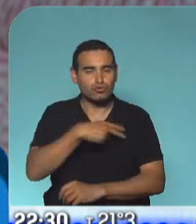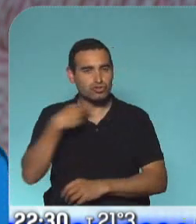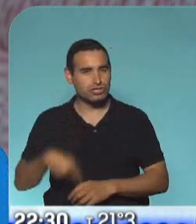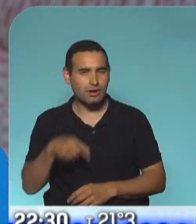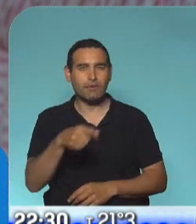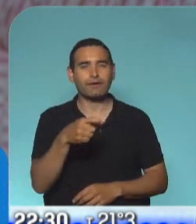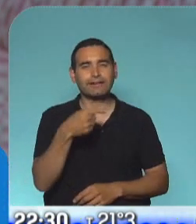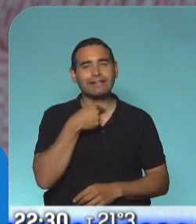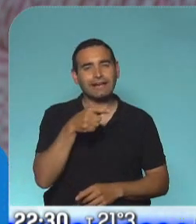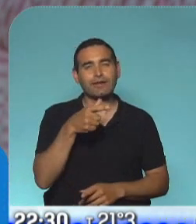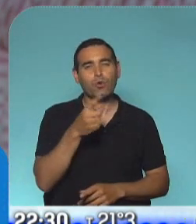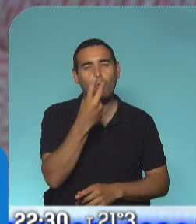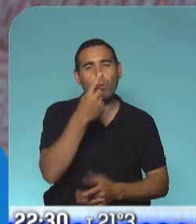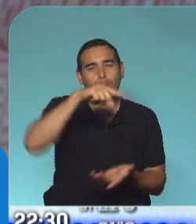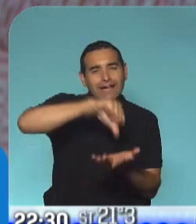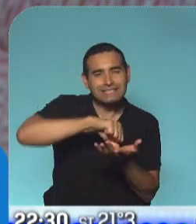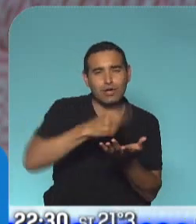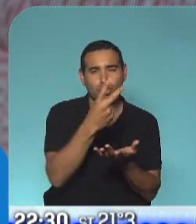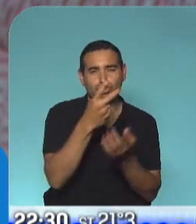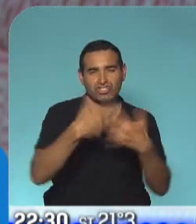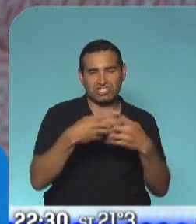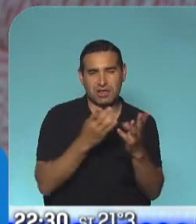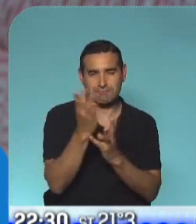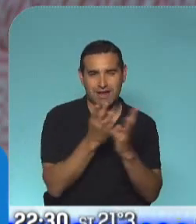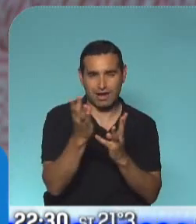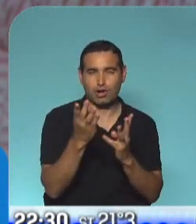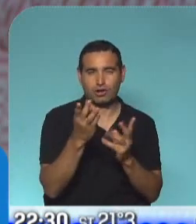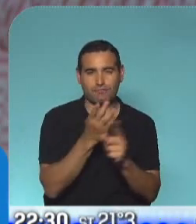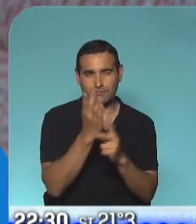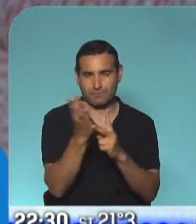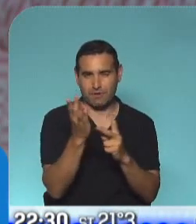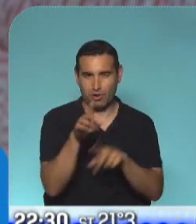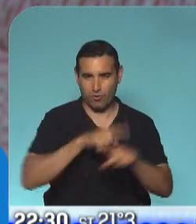de un país, dos sistemas, porque si China es una economía